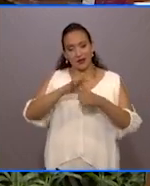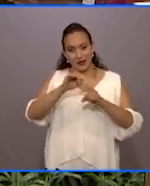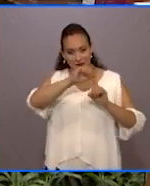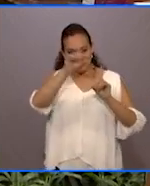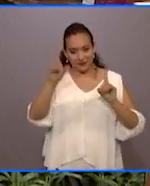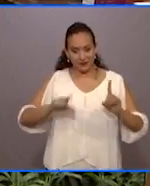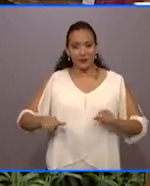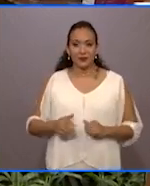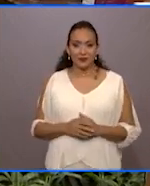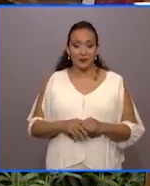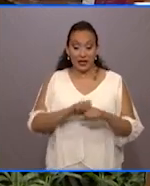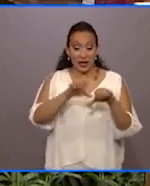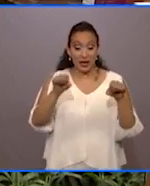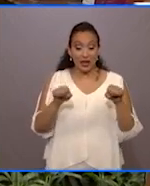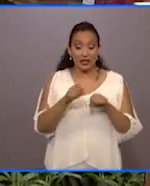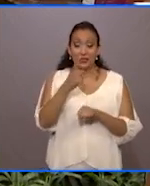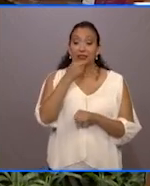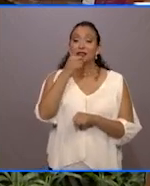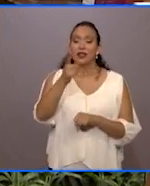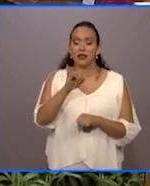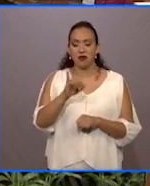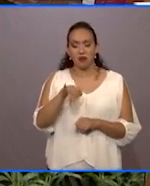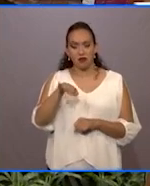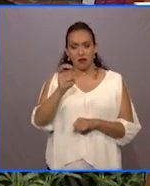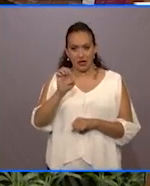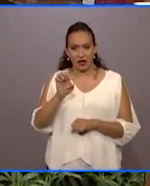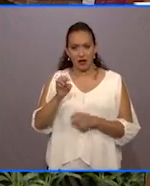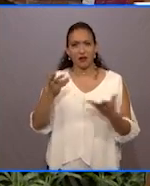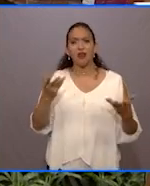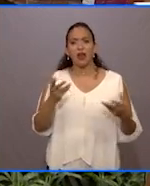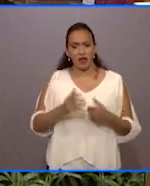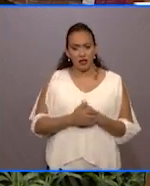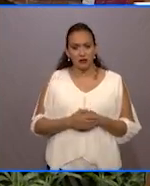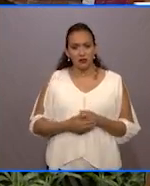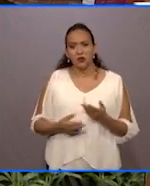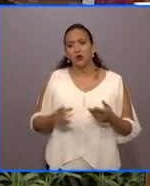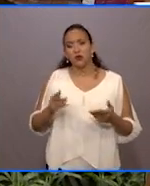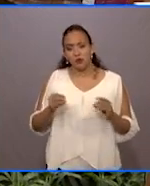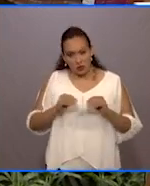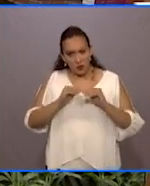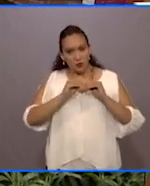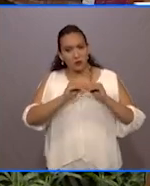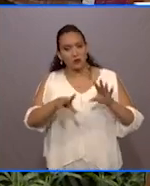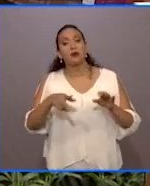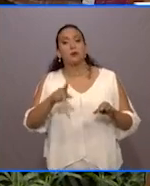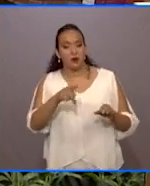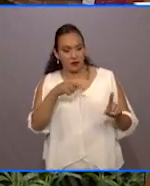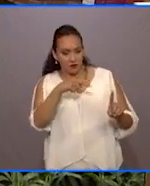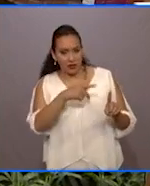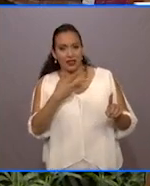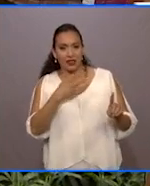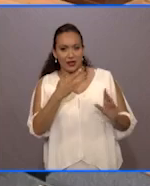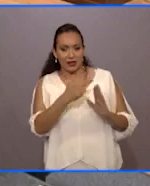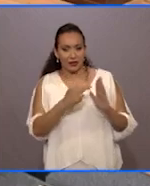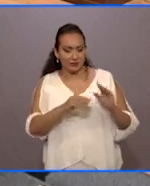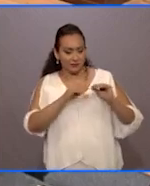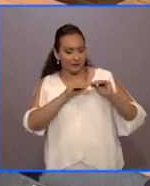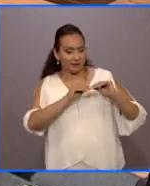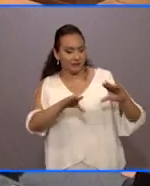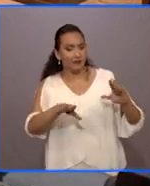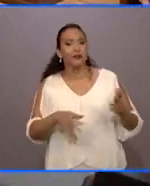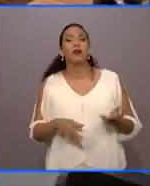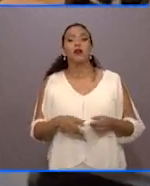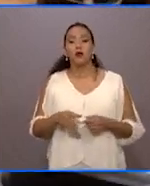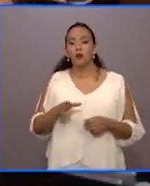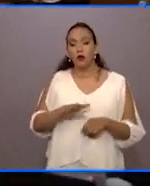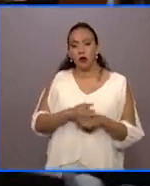Federal. La Sala explicó que el INE emitió las mencionadas disposiciones en uso de sus facultades reglamentarias en concordancia